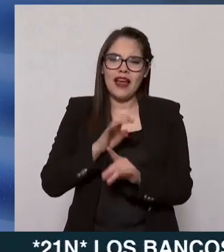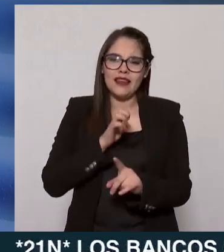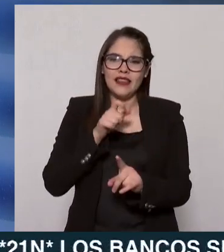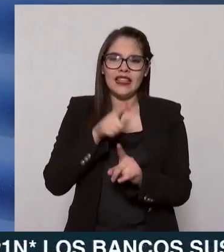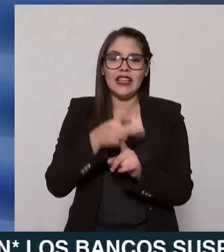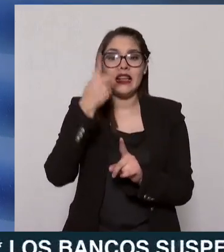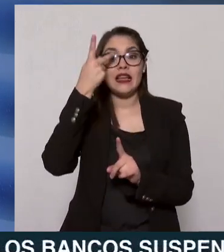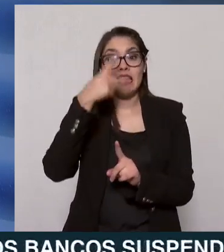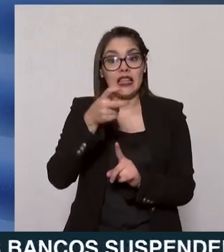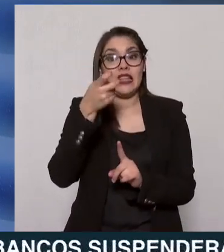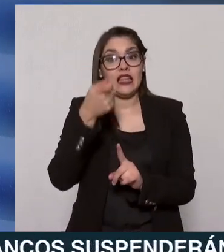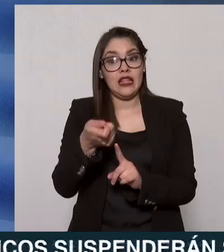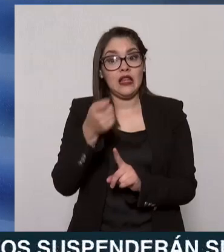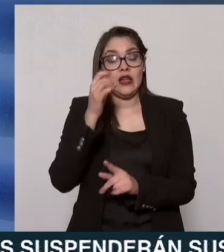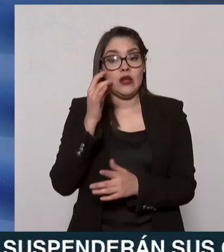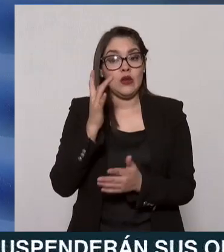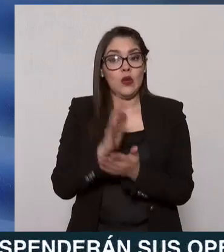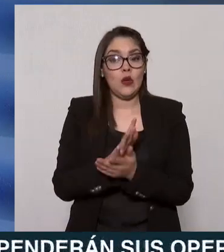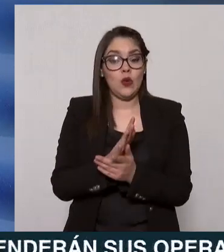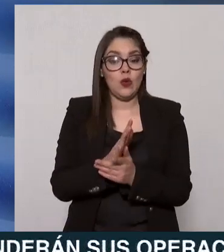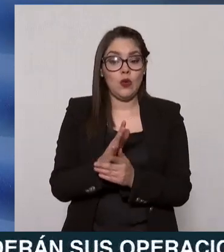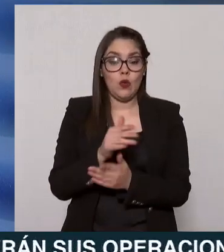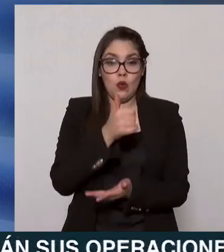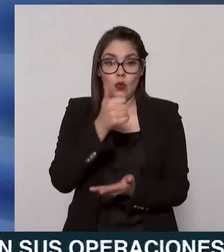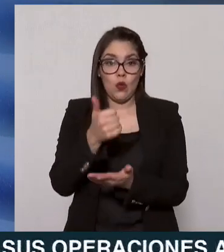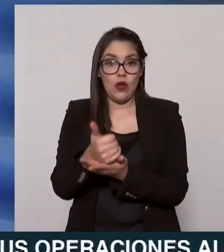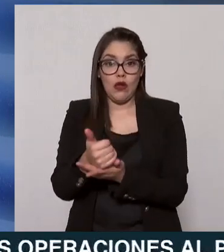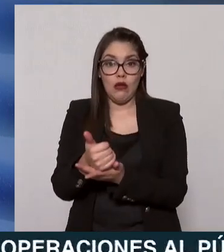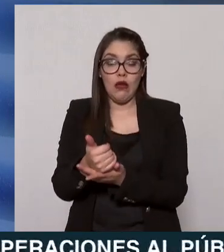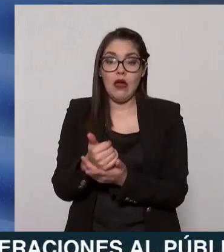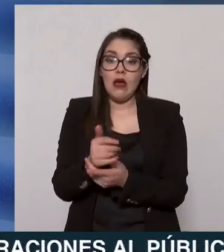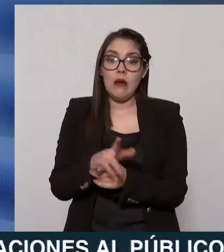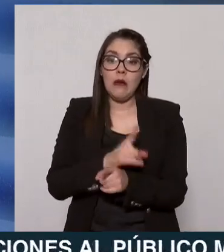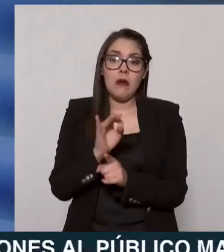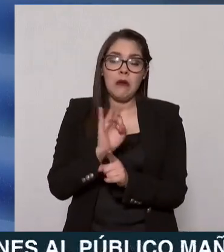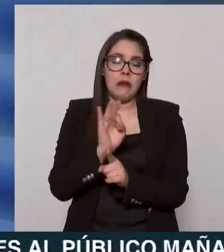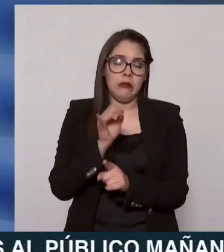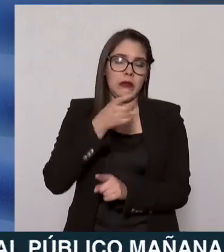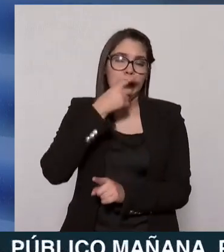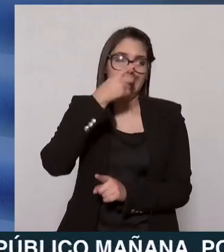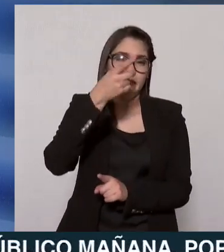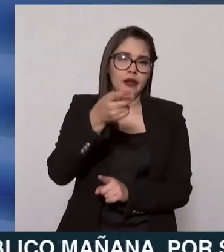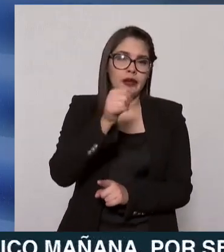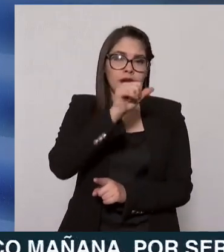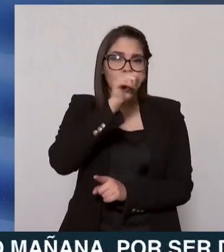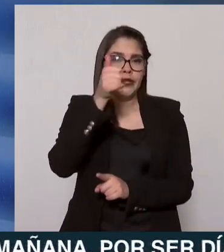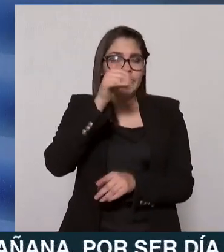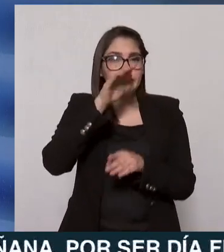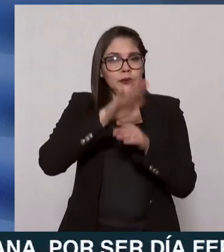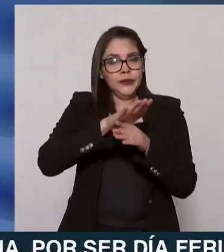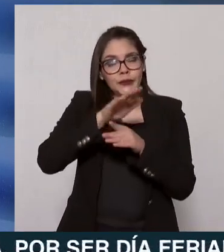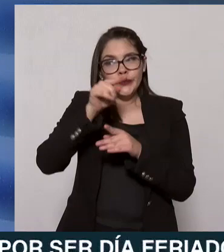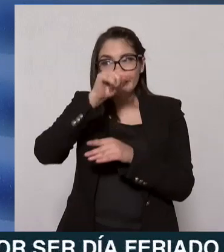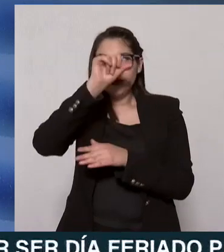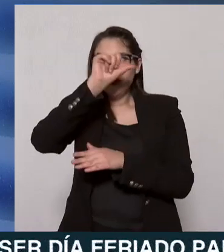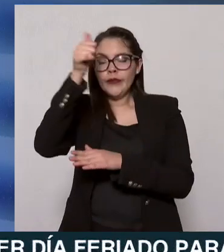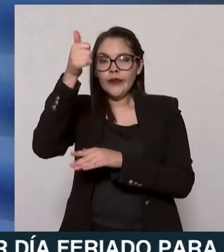eso es más bien un fenómeno urbano, porque a nivel, podríamos decir, del interior del